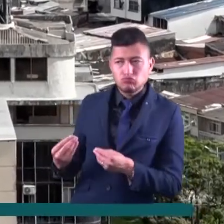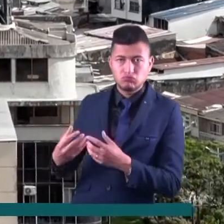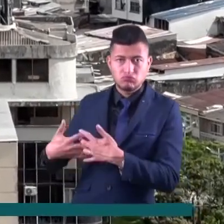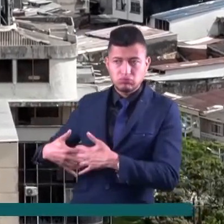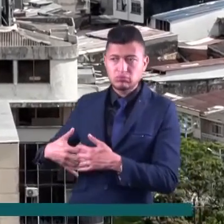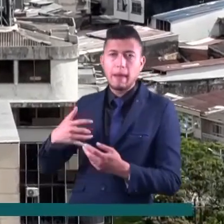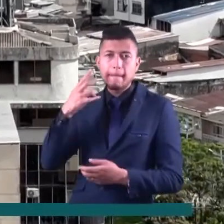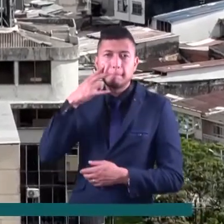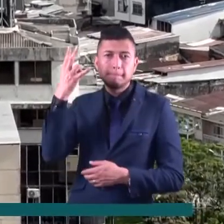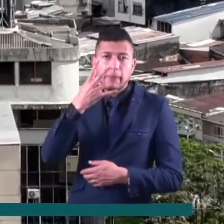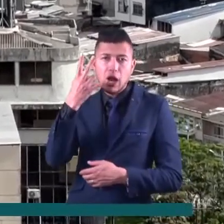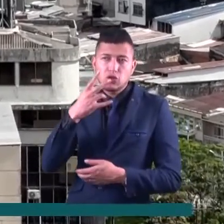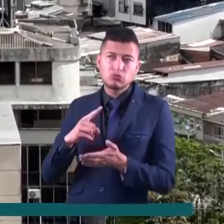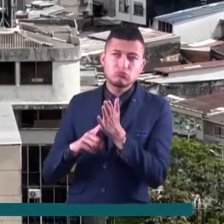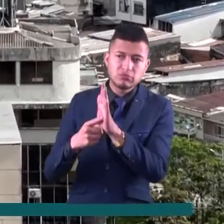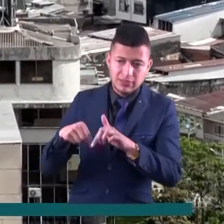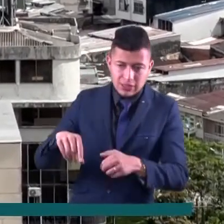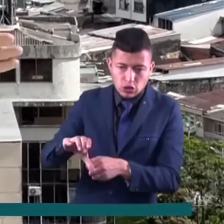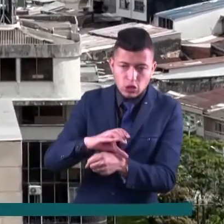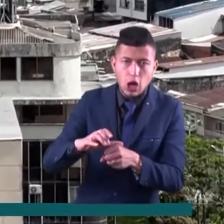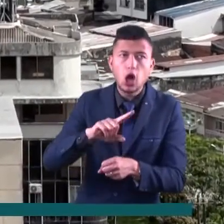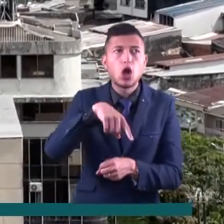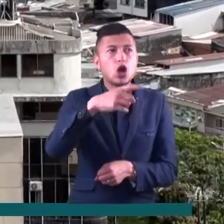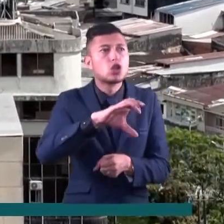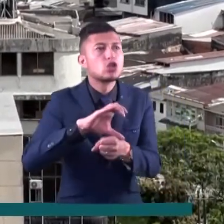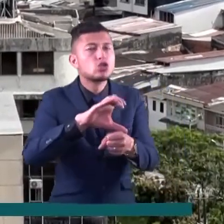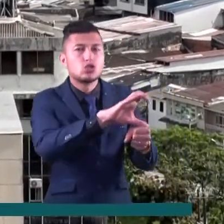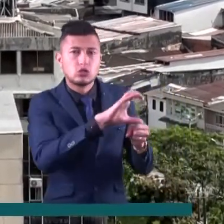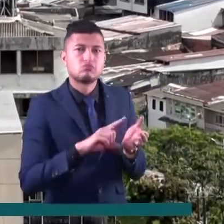que espera que sea un plan piloto para esta y otras